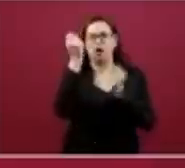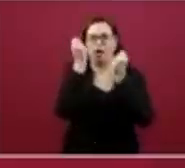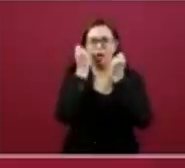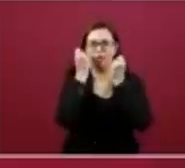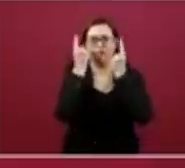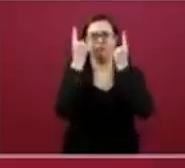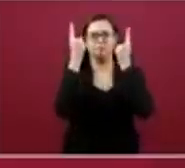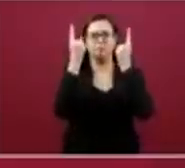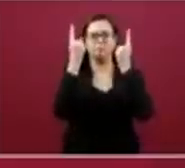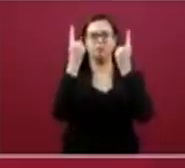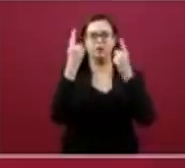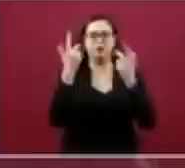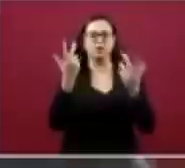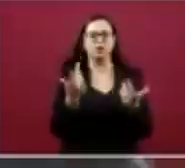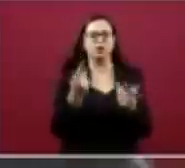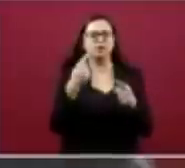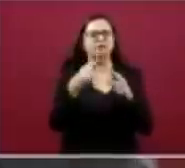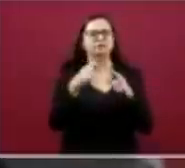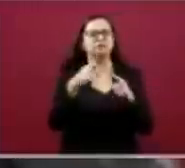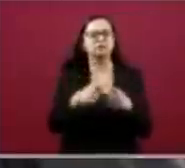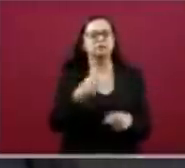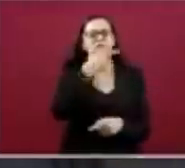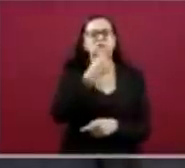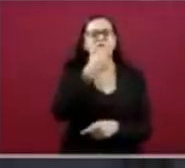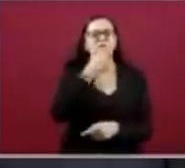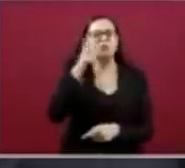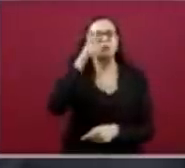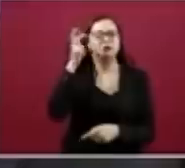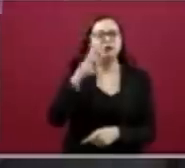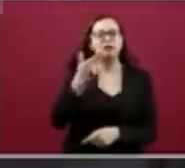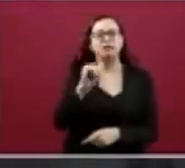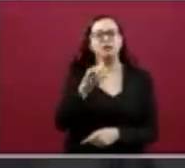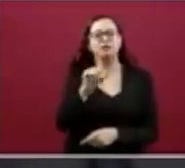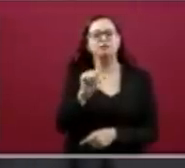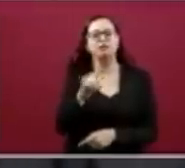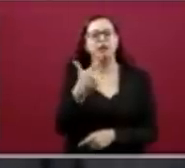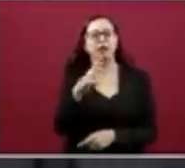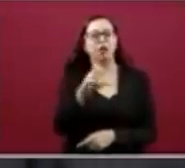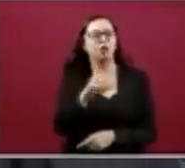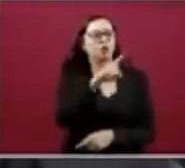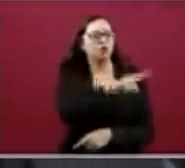en ese aspecto a Hidalgo, era muy humano.